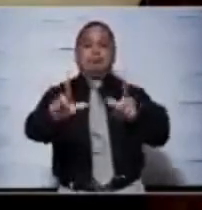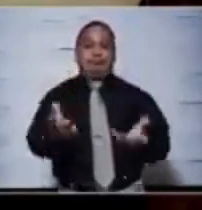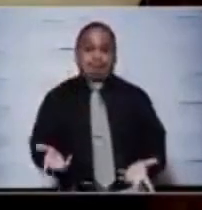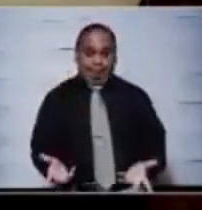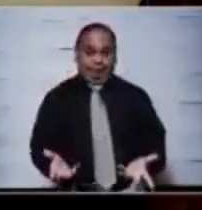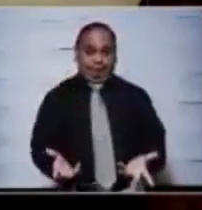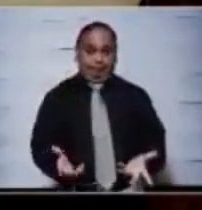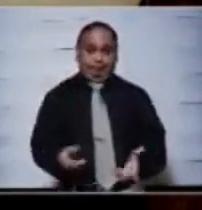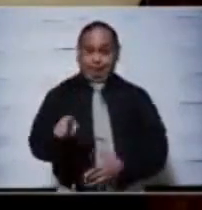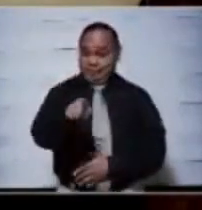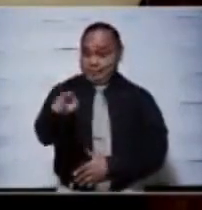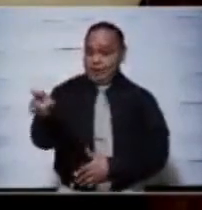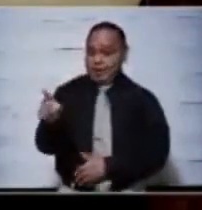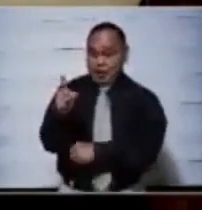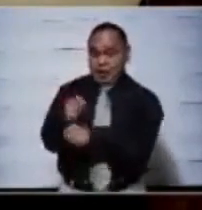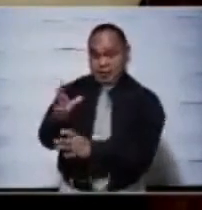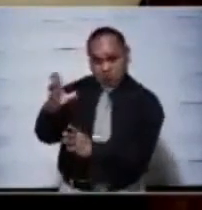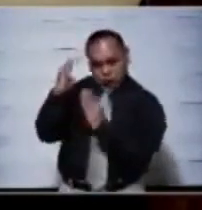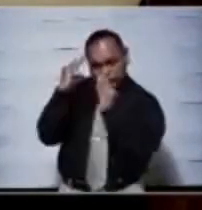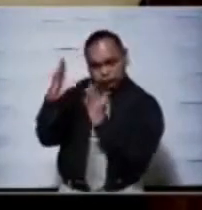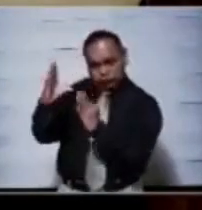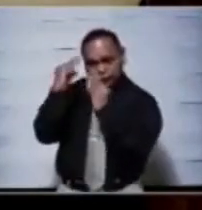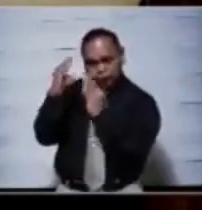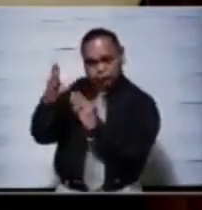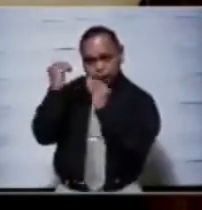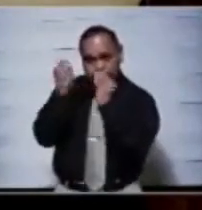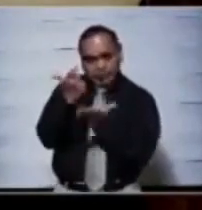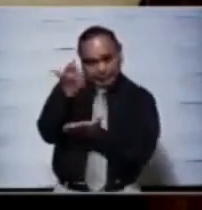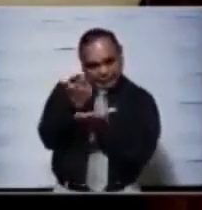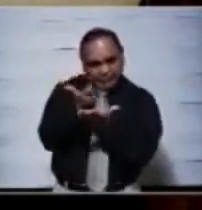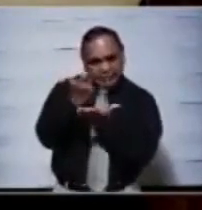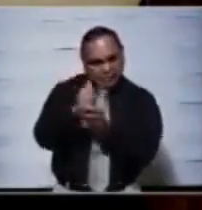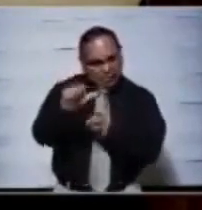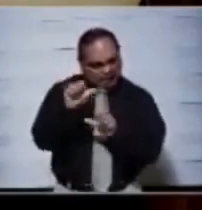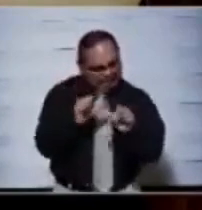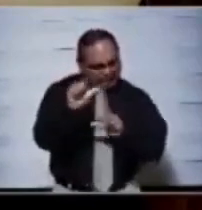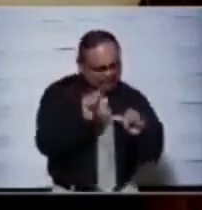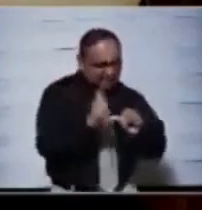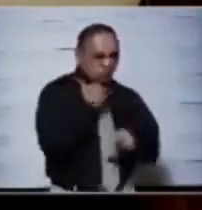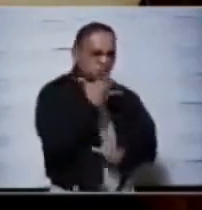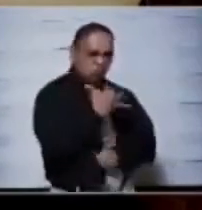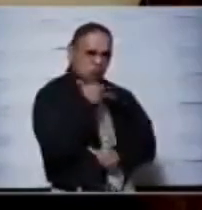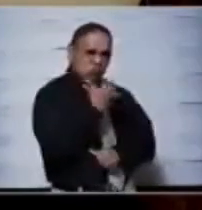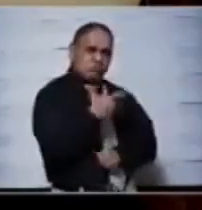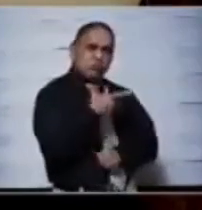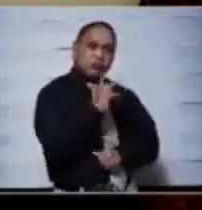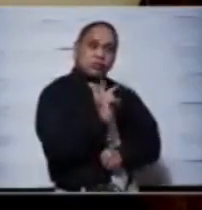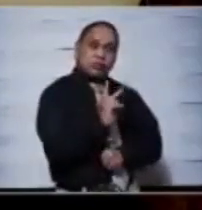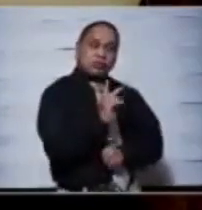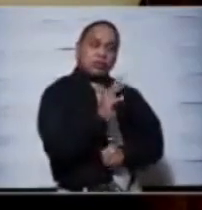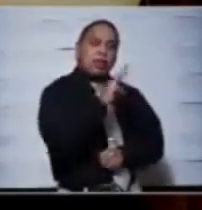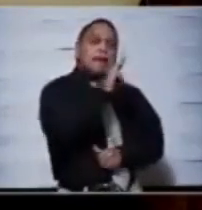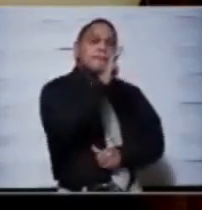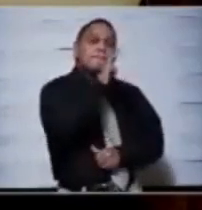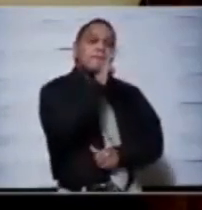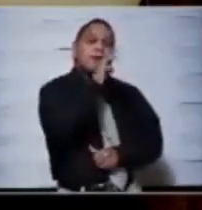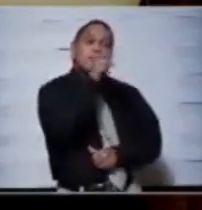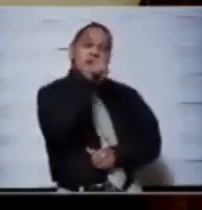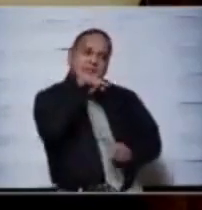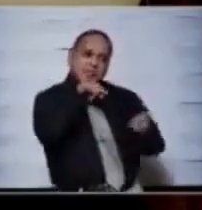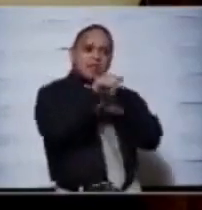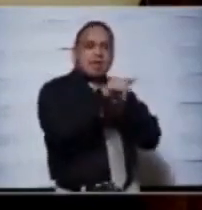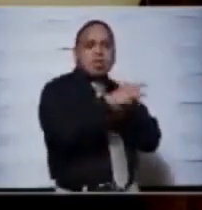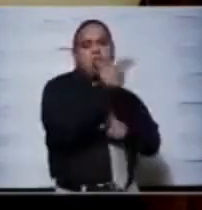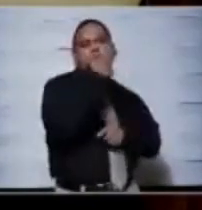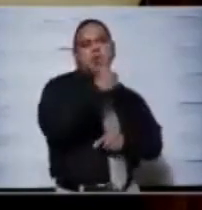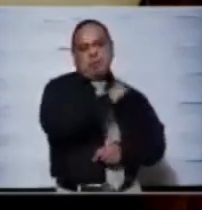Nos dio lecciones primero de cómo lavar dinero. Más meterse con las madres, eso es de hombre